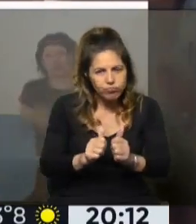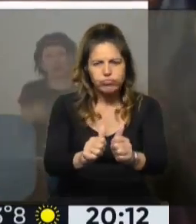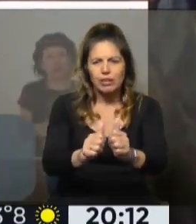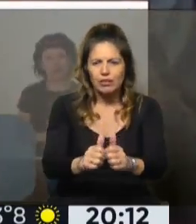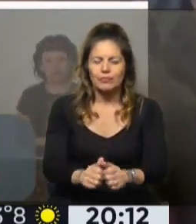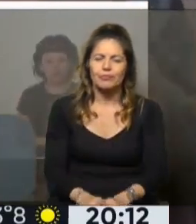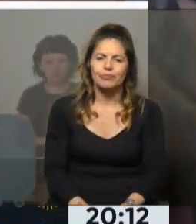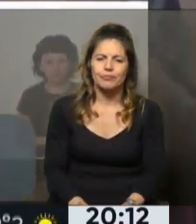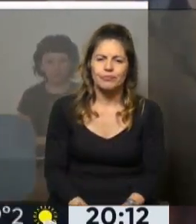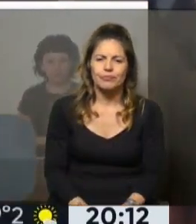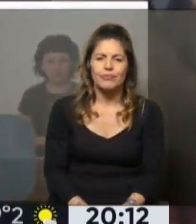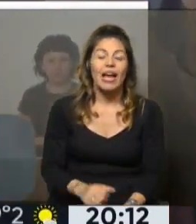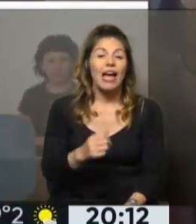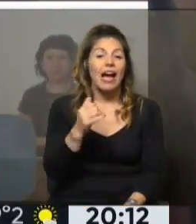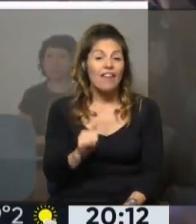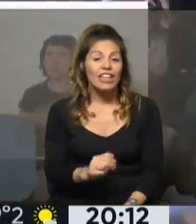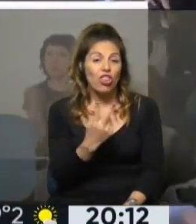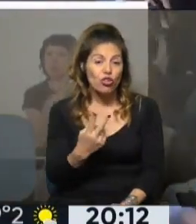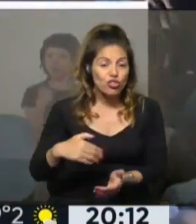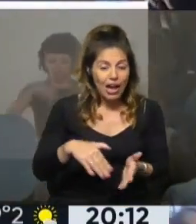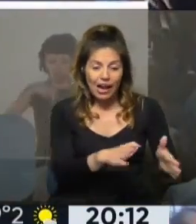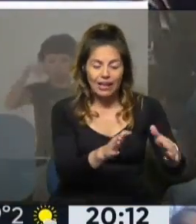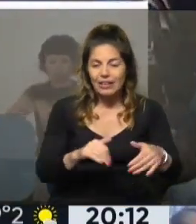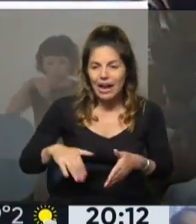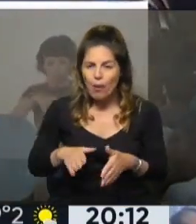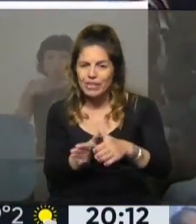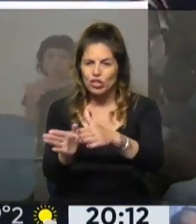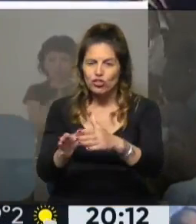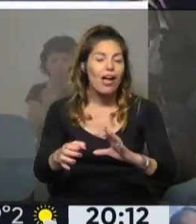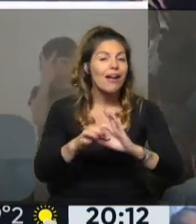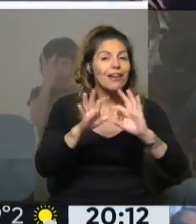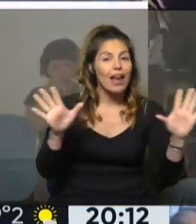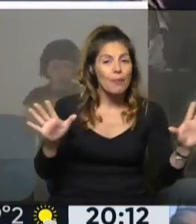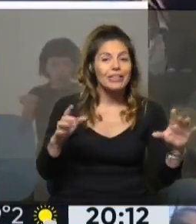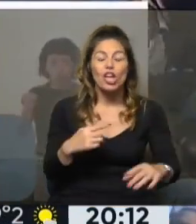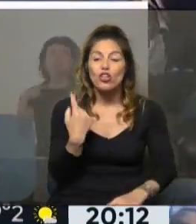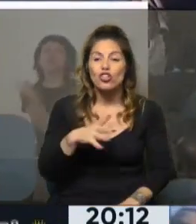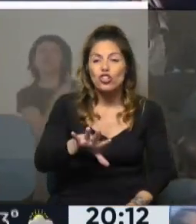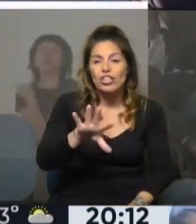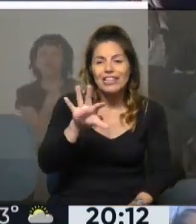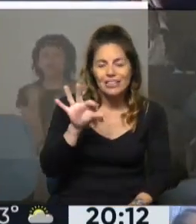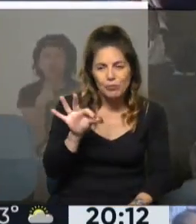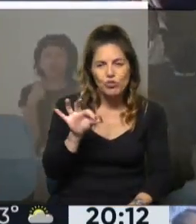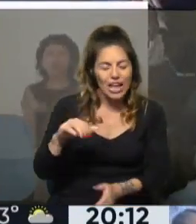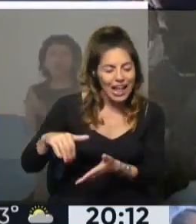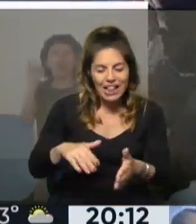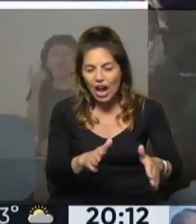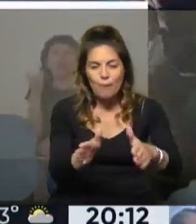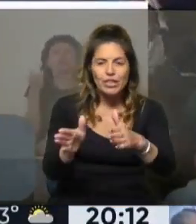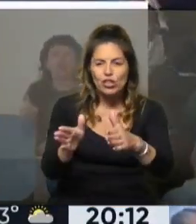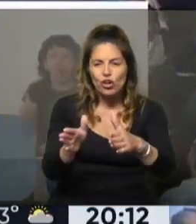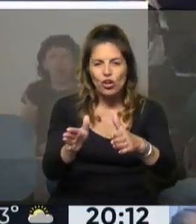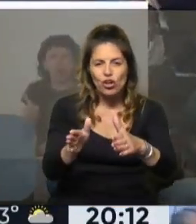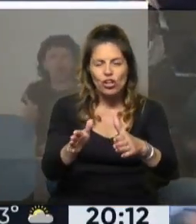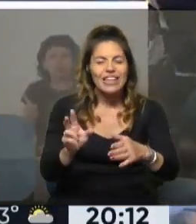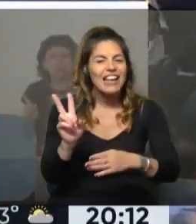recorrer había Dos caminos claramente nosotros elegimos el camino de